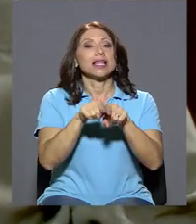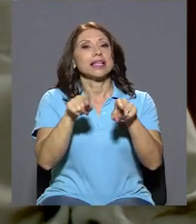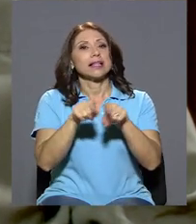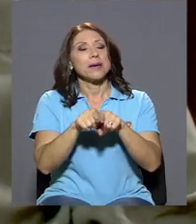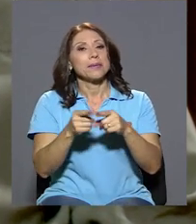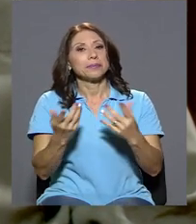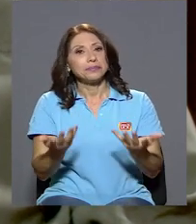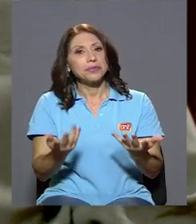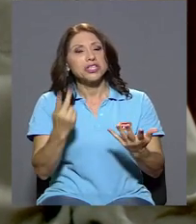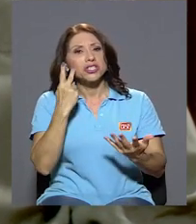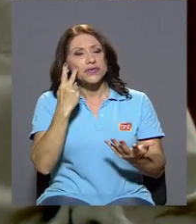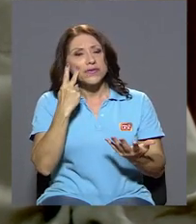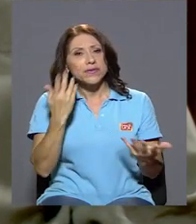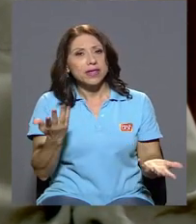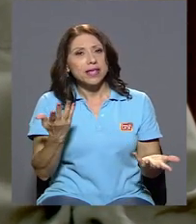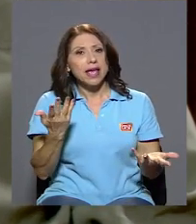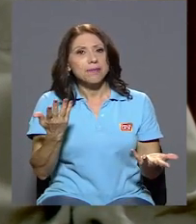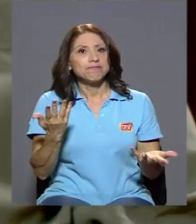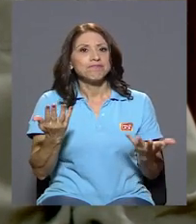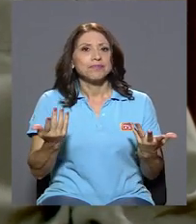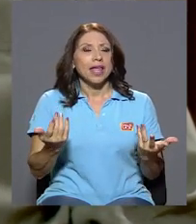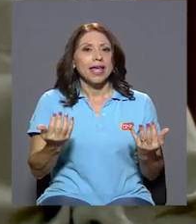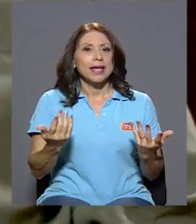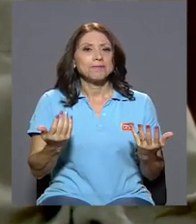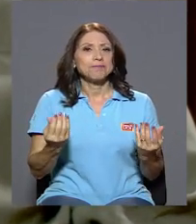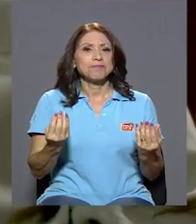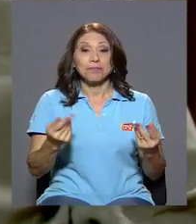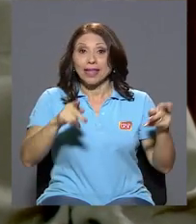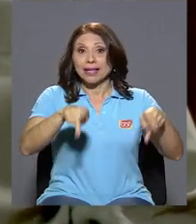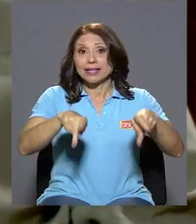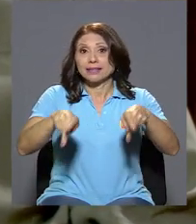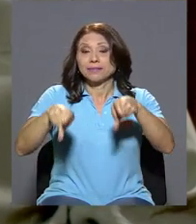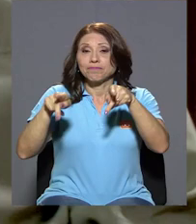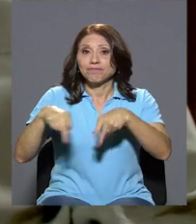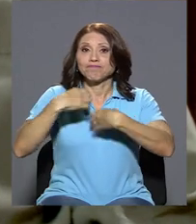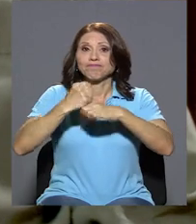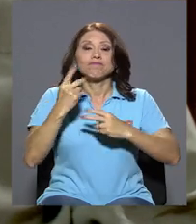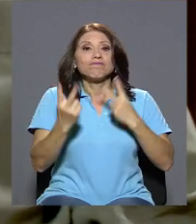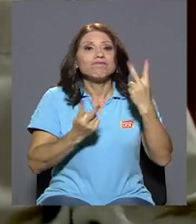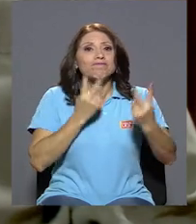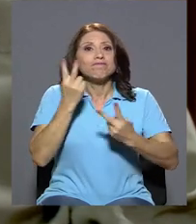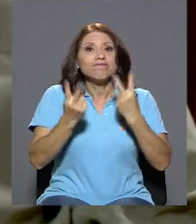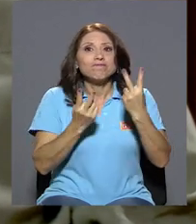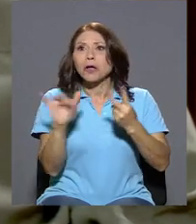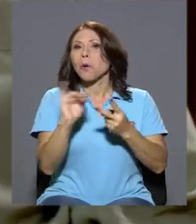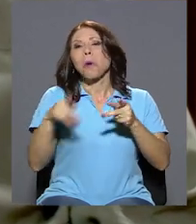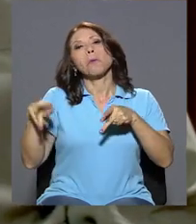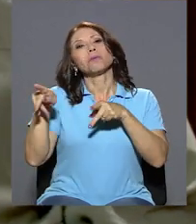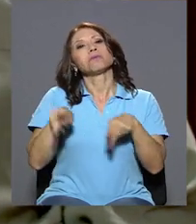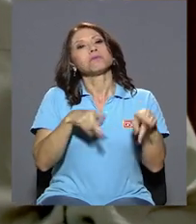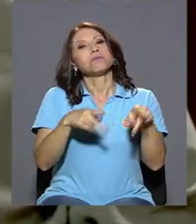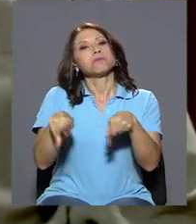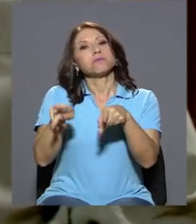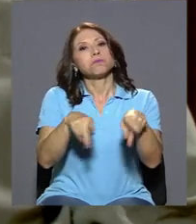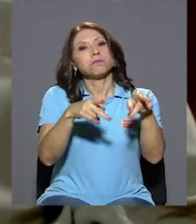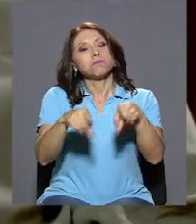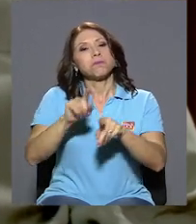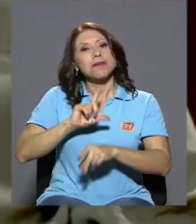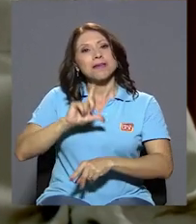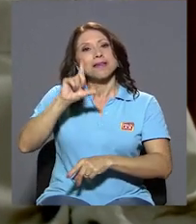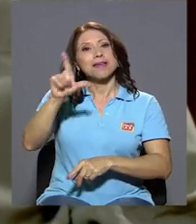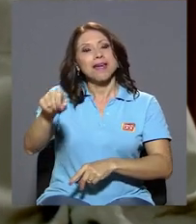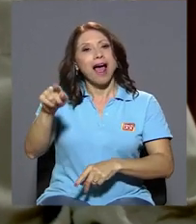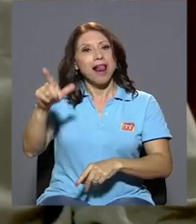y se veía digamos en las visitas la gente espera de una excursión irá